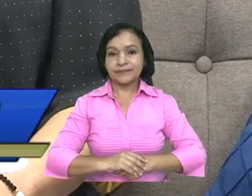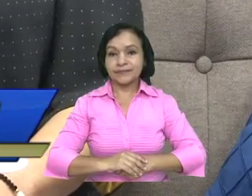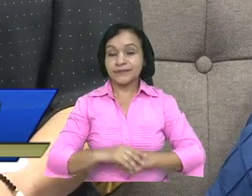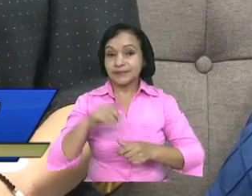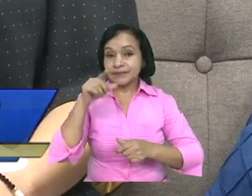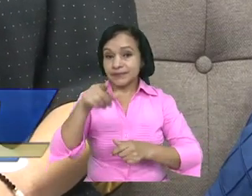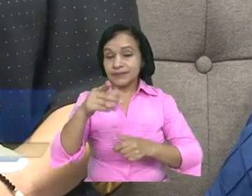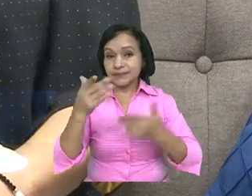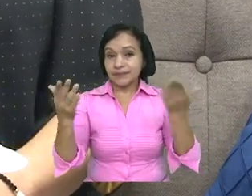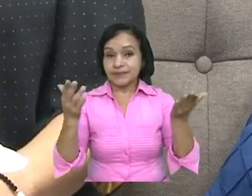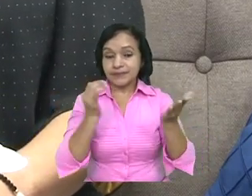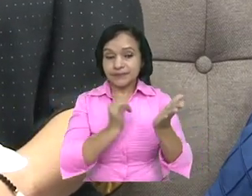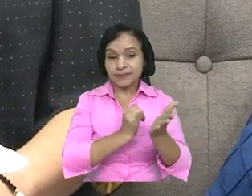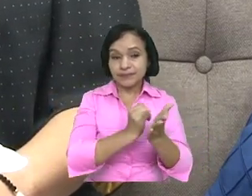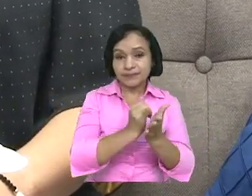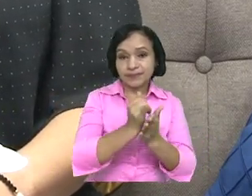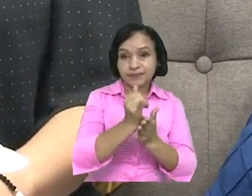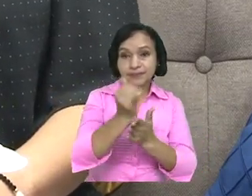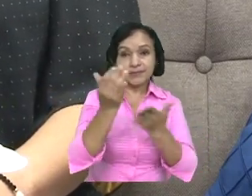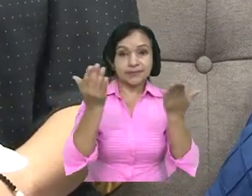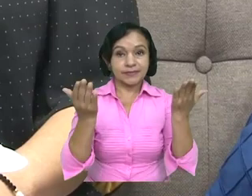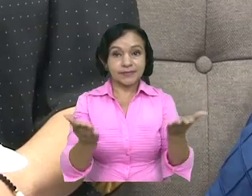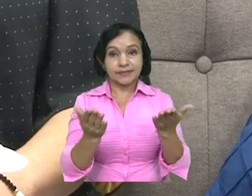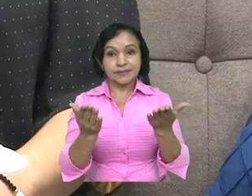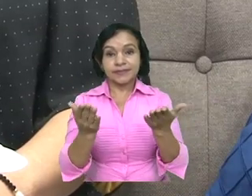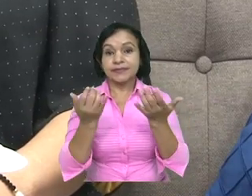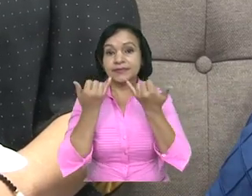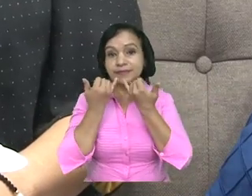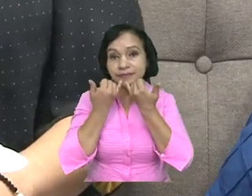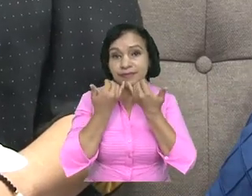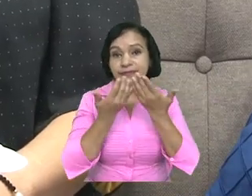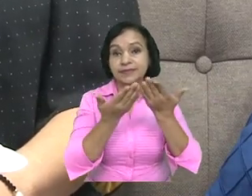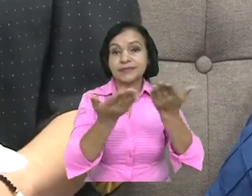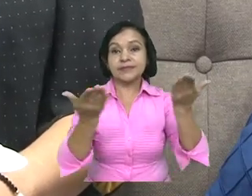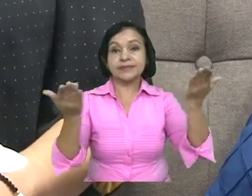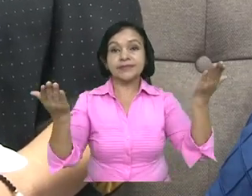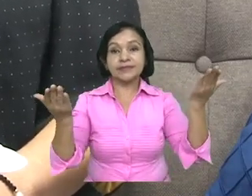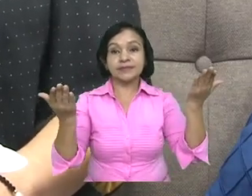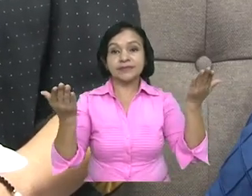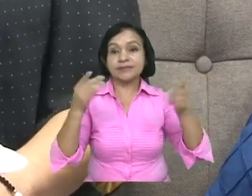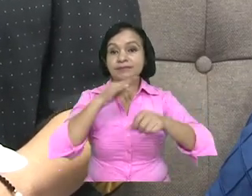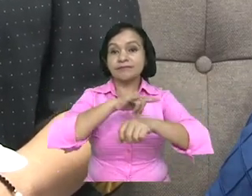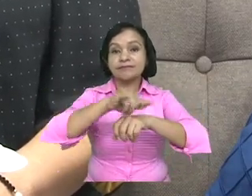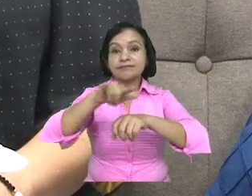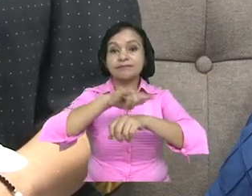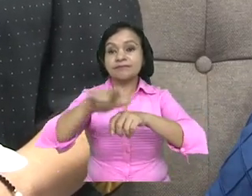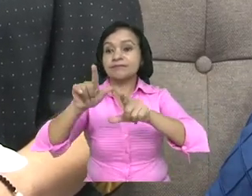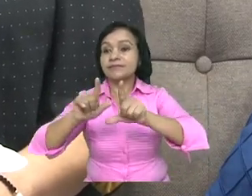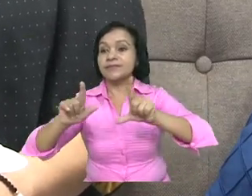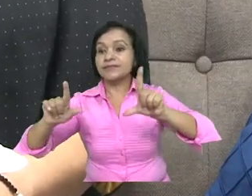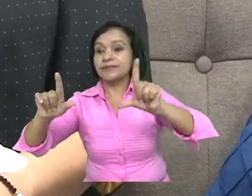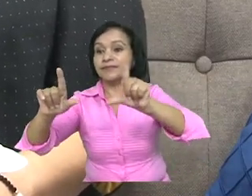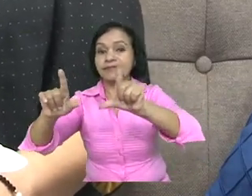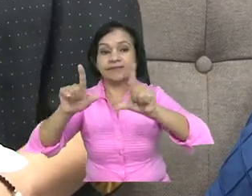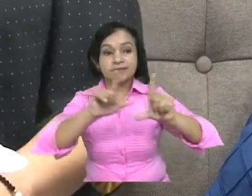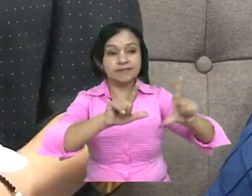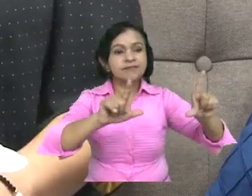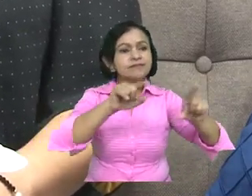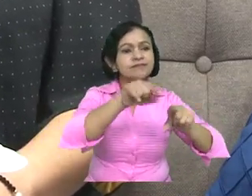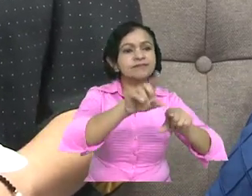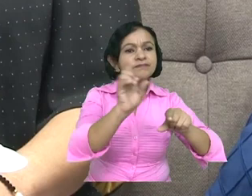en esa etapa de diagnóstico, en esa etapa de recolección de información, en esa etapa de buscar el sitio, en esa